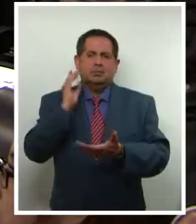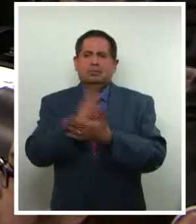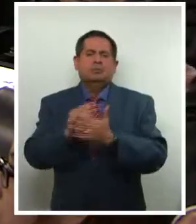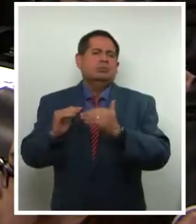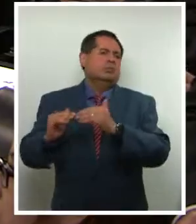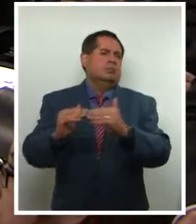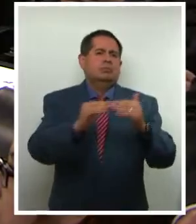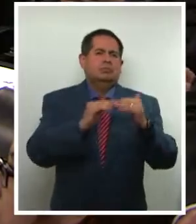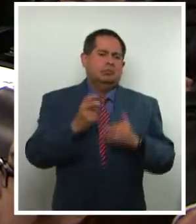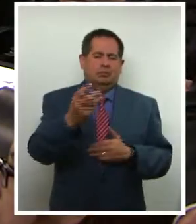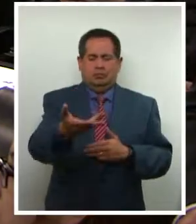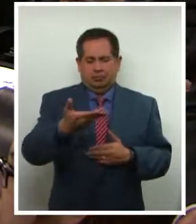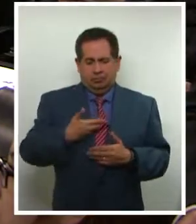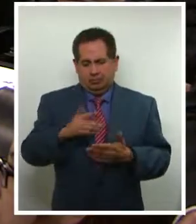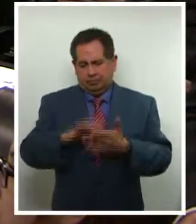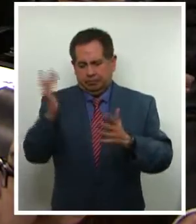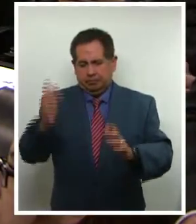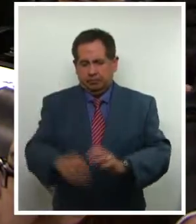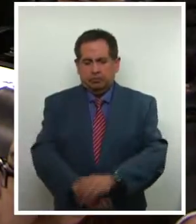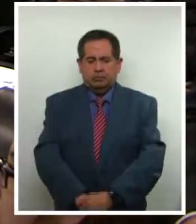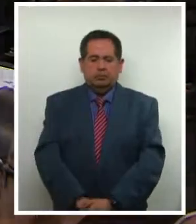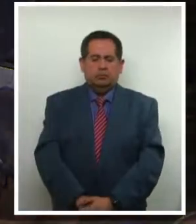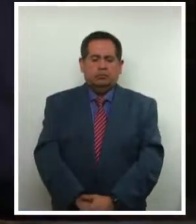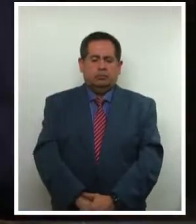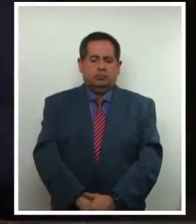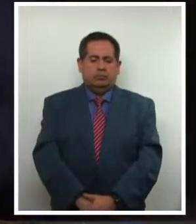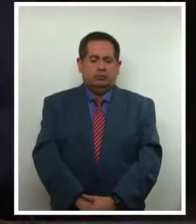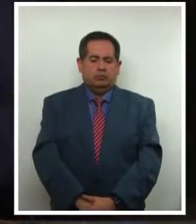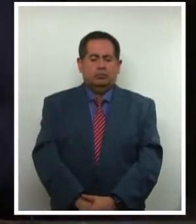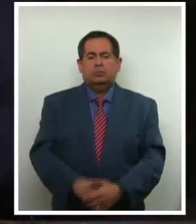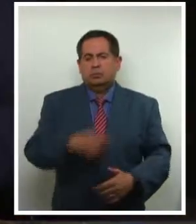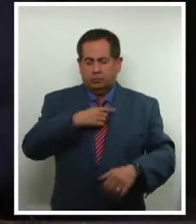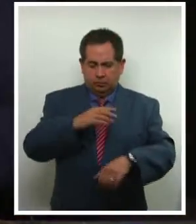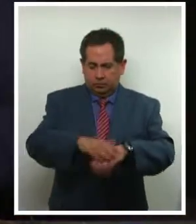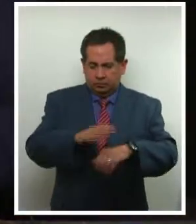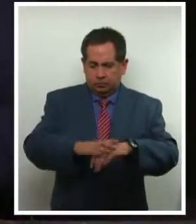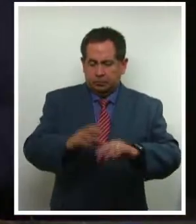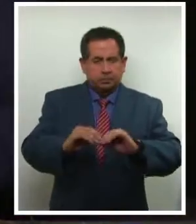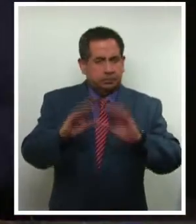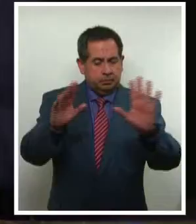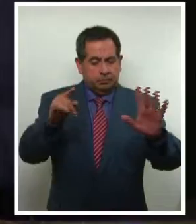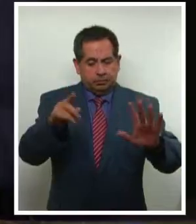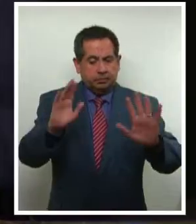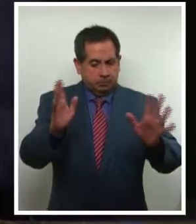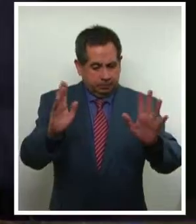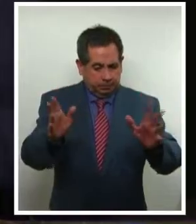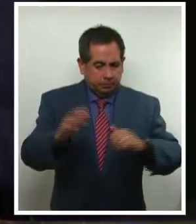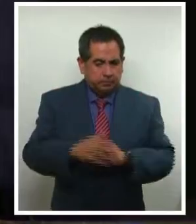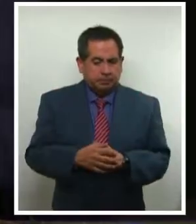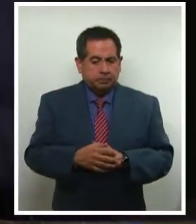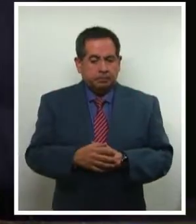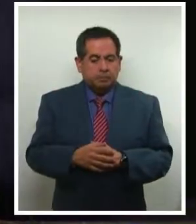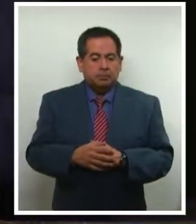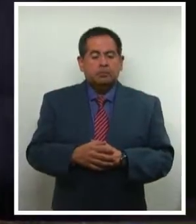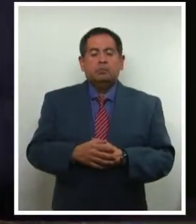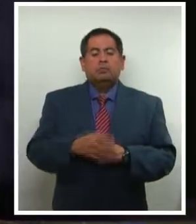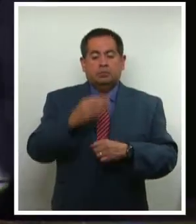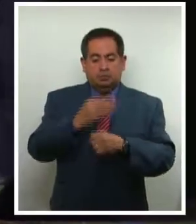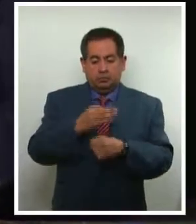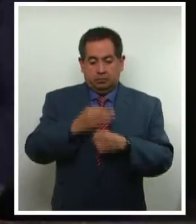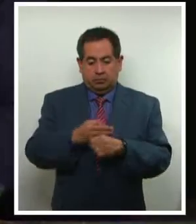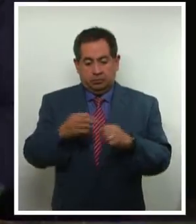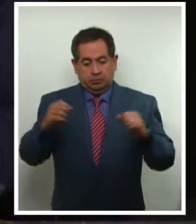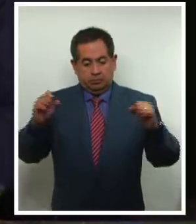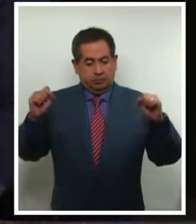el texto que nos propone. Gracias. Debo señalar de manera muy puntual que ya en el momento en que nos encontramos en la